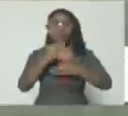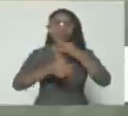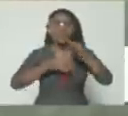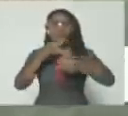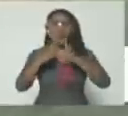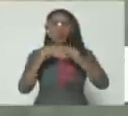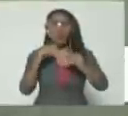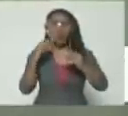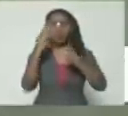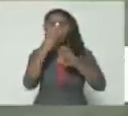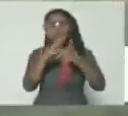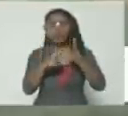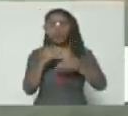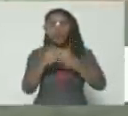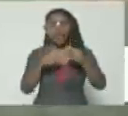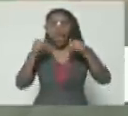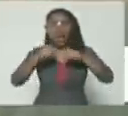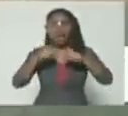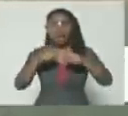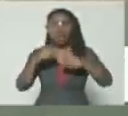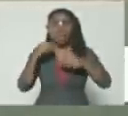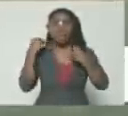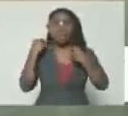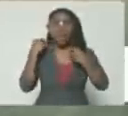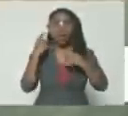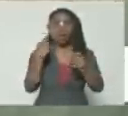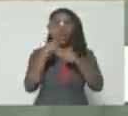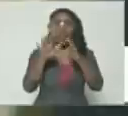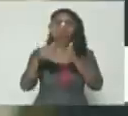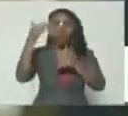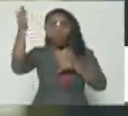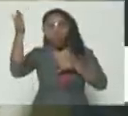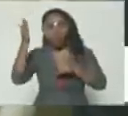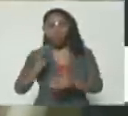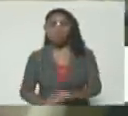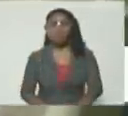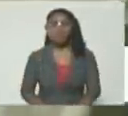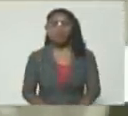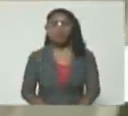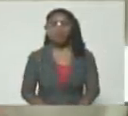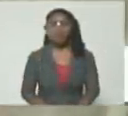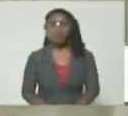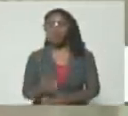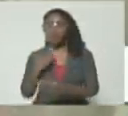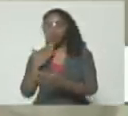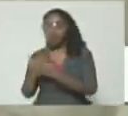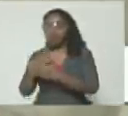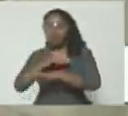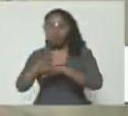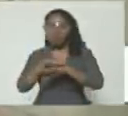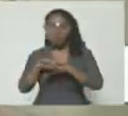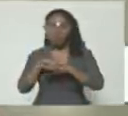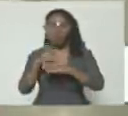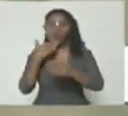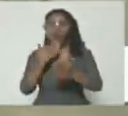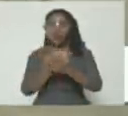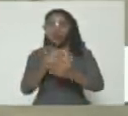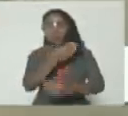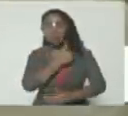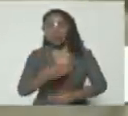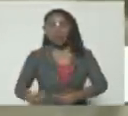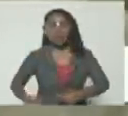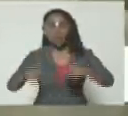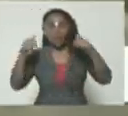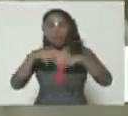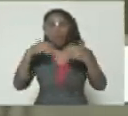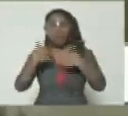hace desde aquí para exportar el pulpo. Muchas gracias, ministro. Muchas gracias, presidente. Aquí en